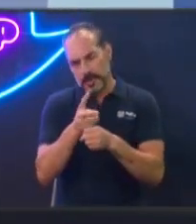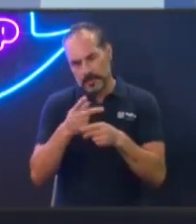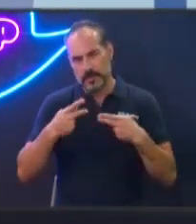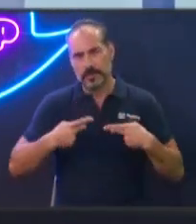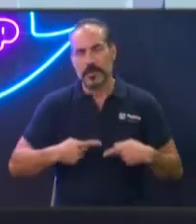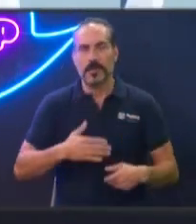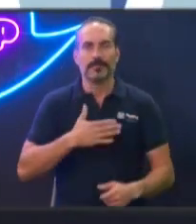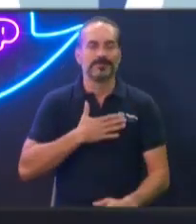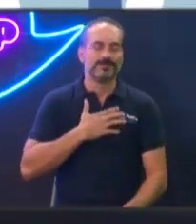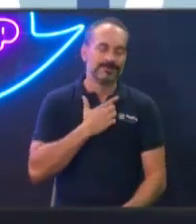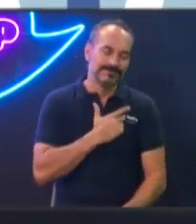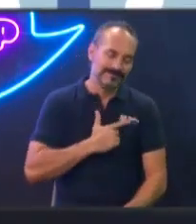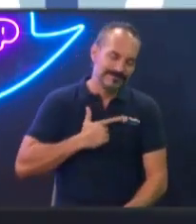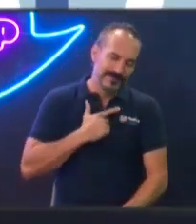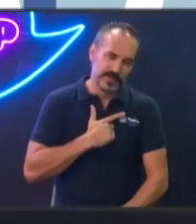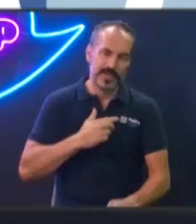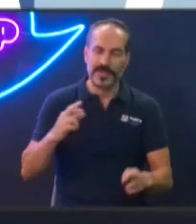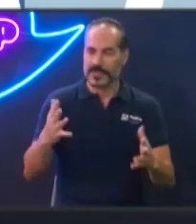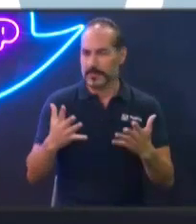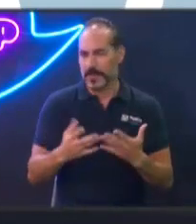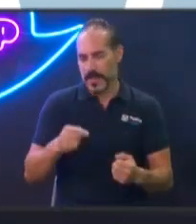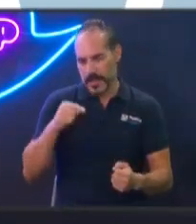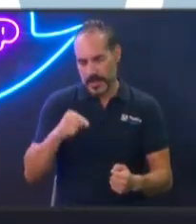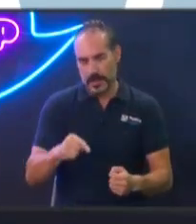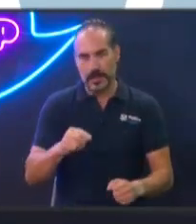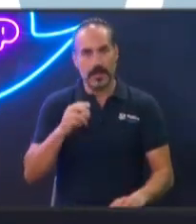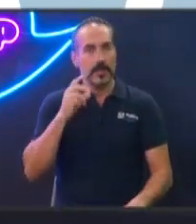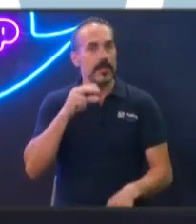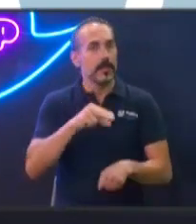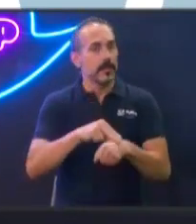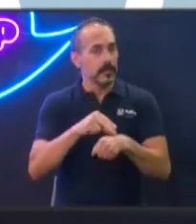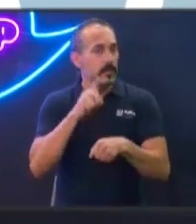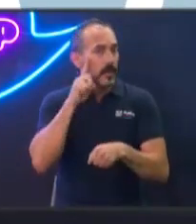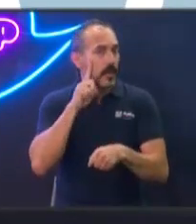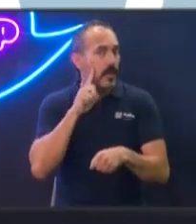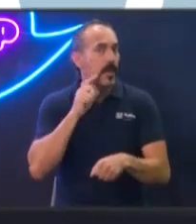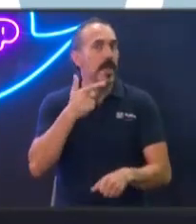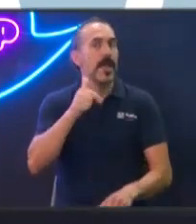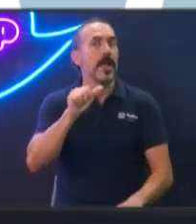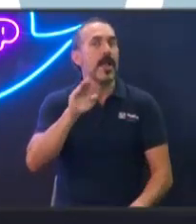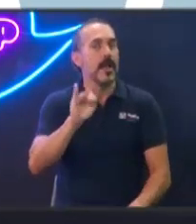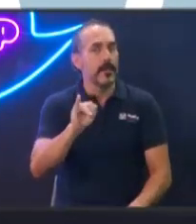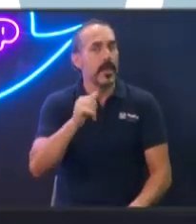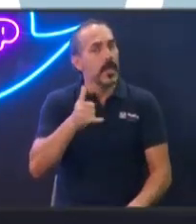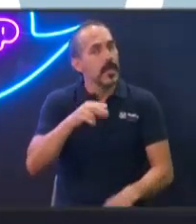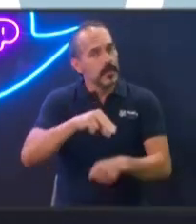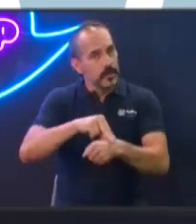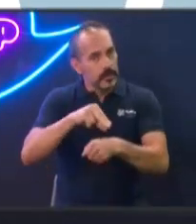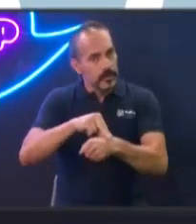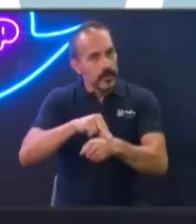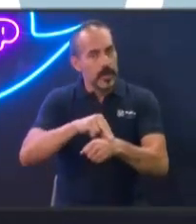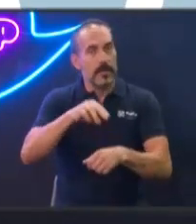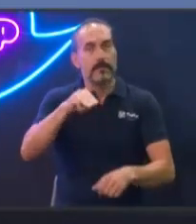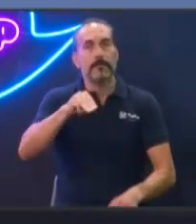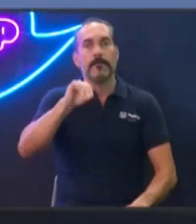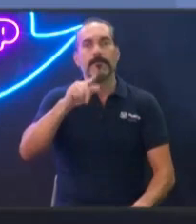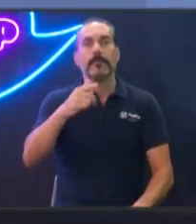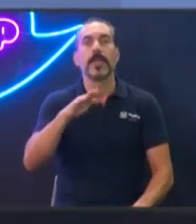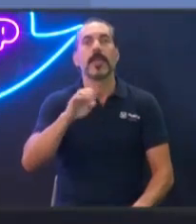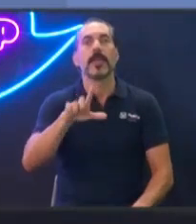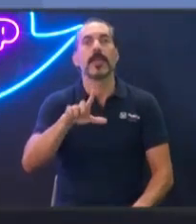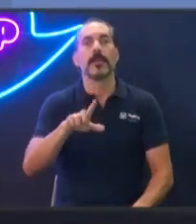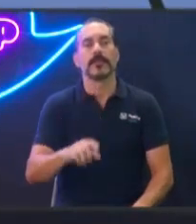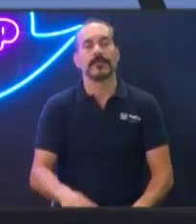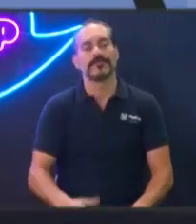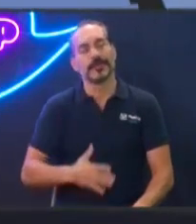gusto recibir en el estudio a la doctora Gabi y al también doctor este Miguel y pues me da